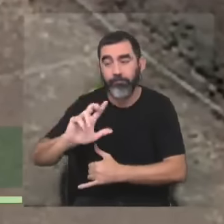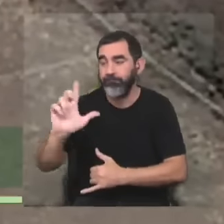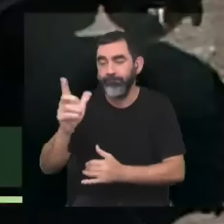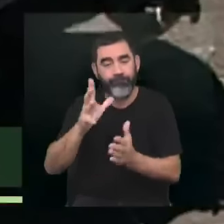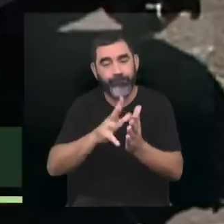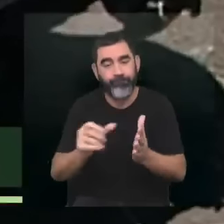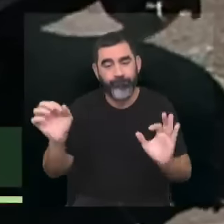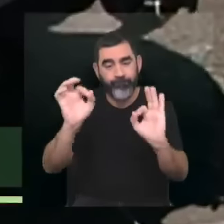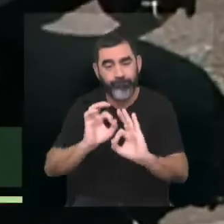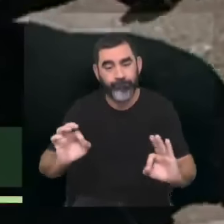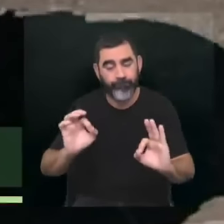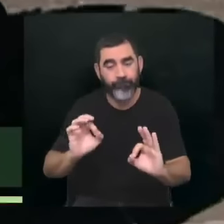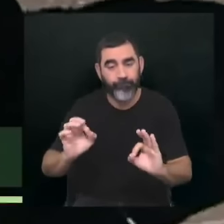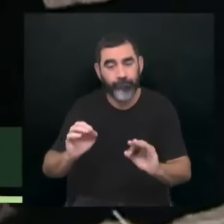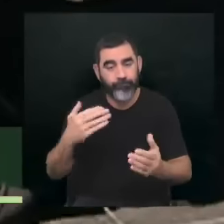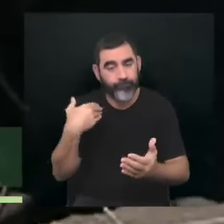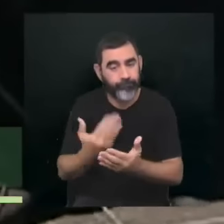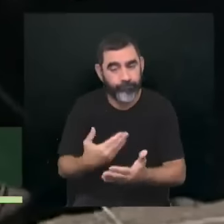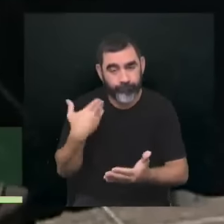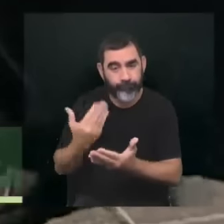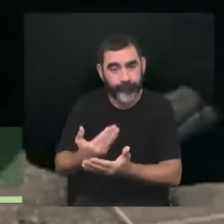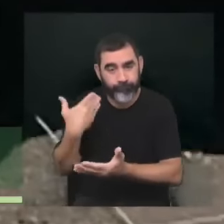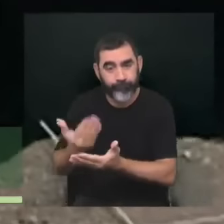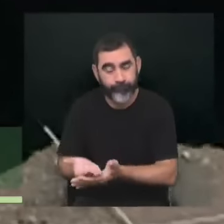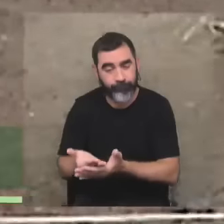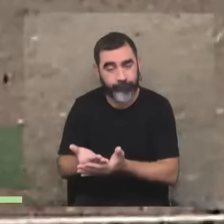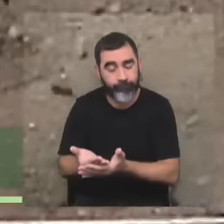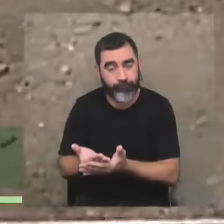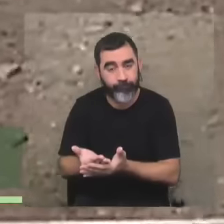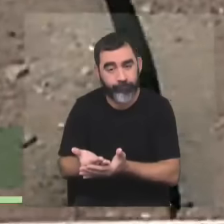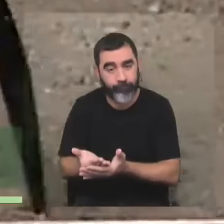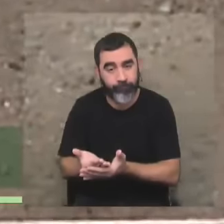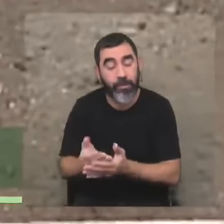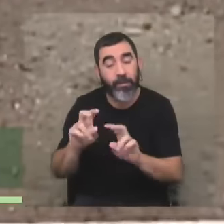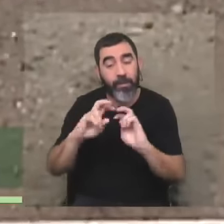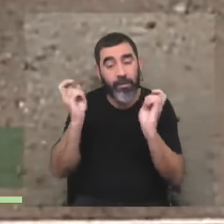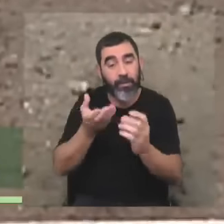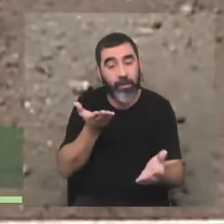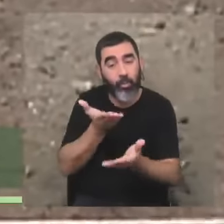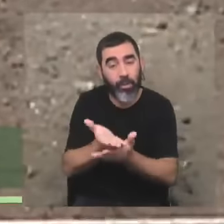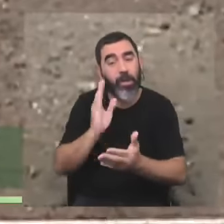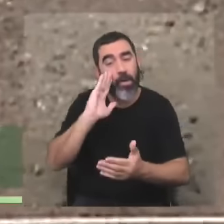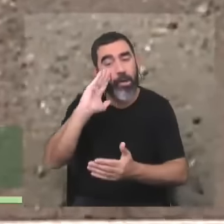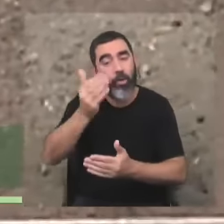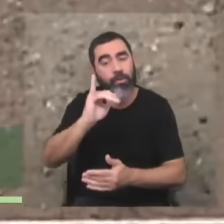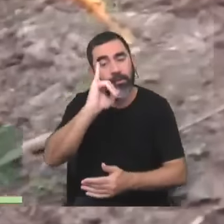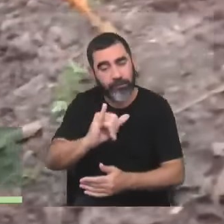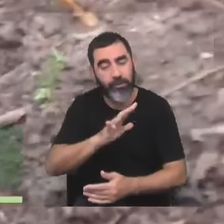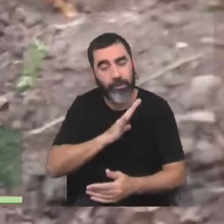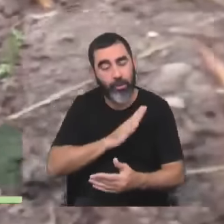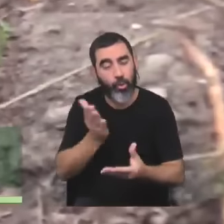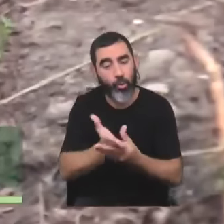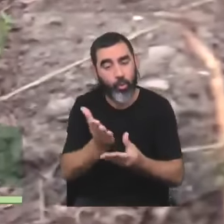copia del documento tras fallidas instancias en el tribunal de lo contencioso administrativo en el tribunal de apelaciones se reconoció la existencia del